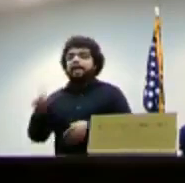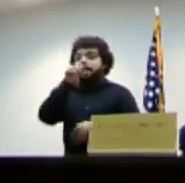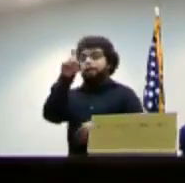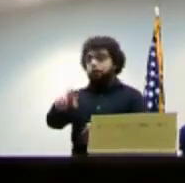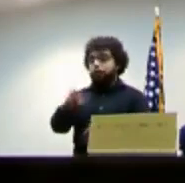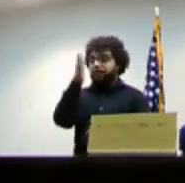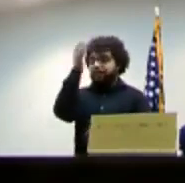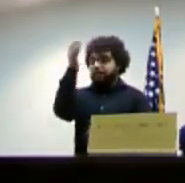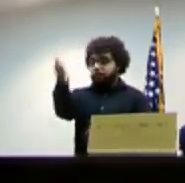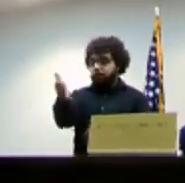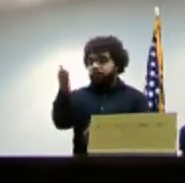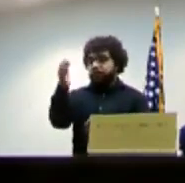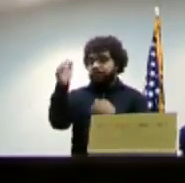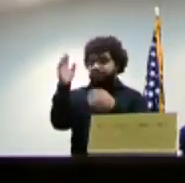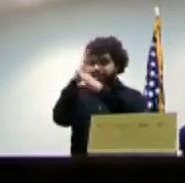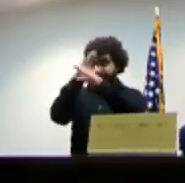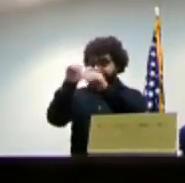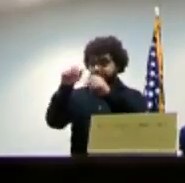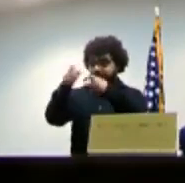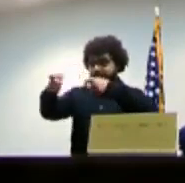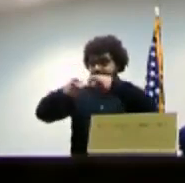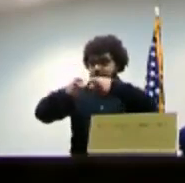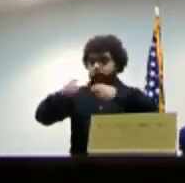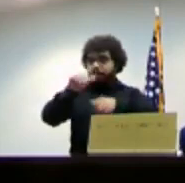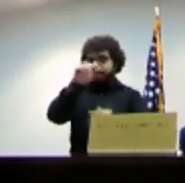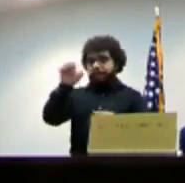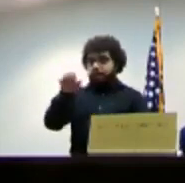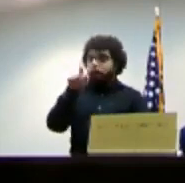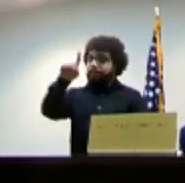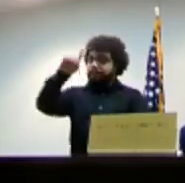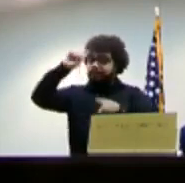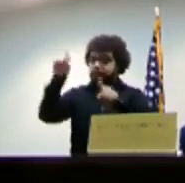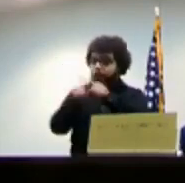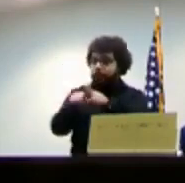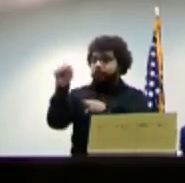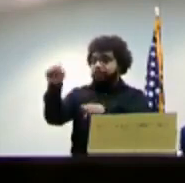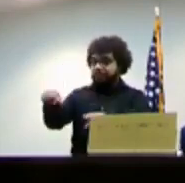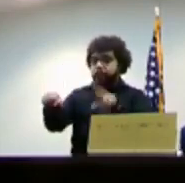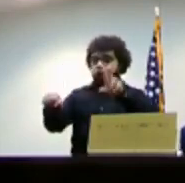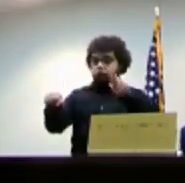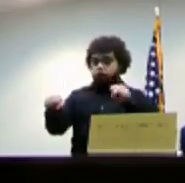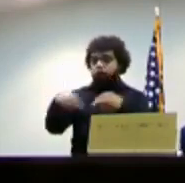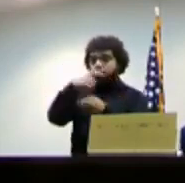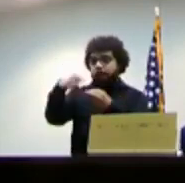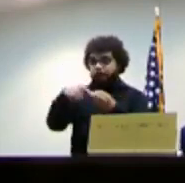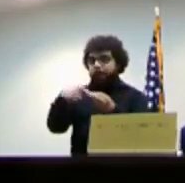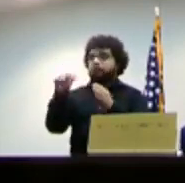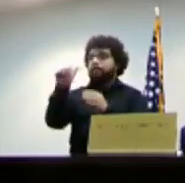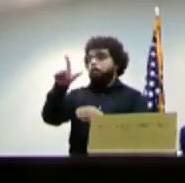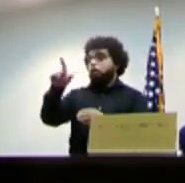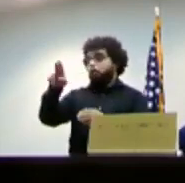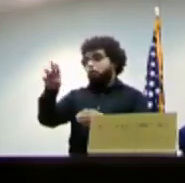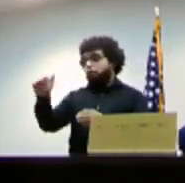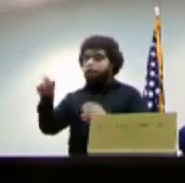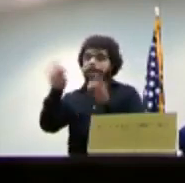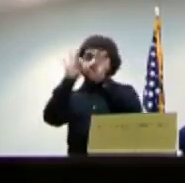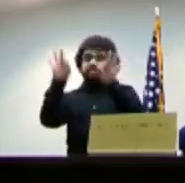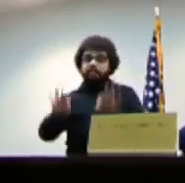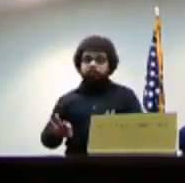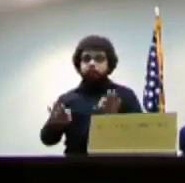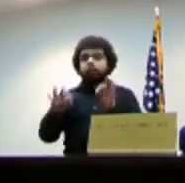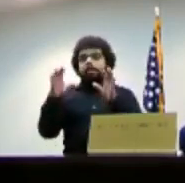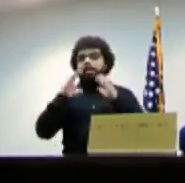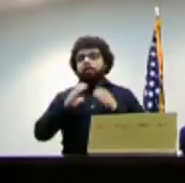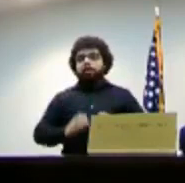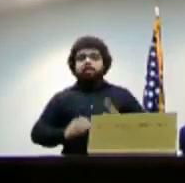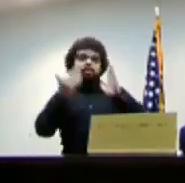si usted como director de la Autoridad de Energía Eléctrica favorece o no favorece que Luma elimine el detalle de lo que pagamos los abonados de